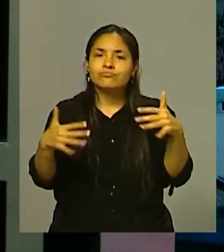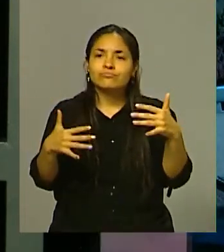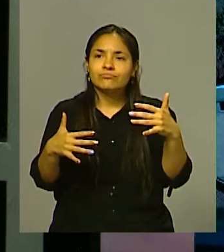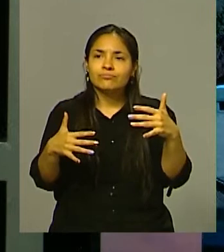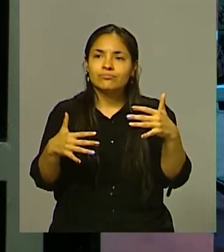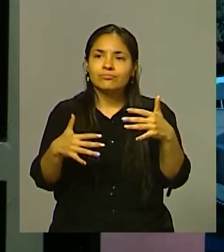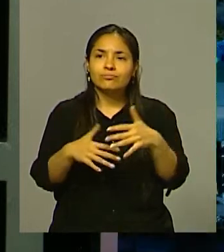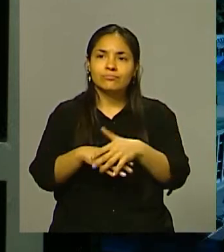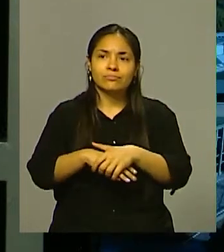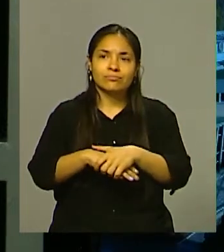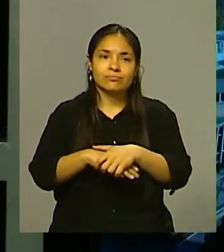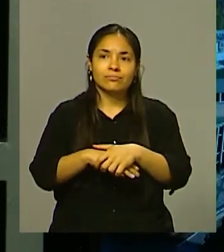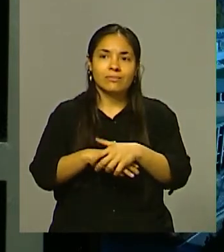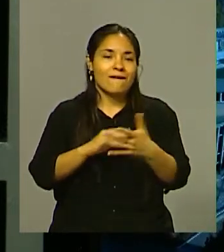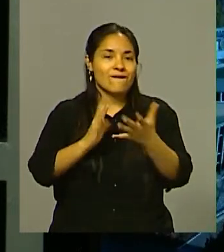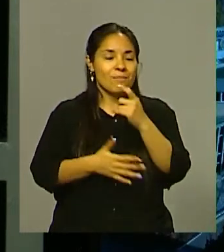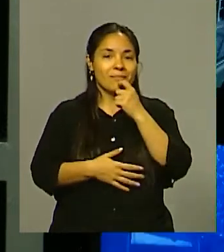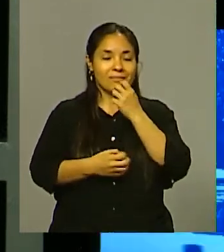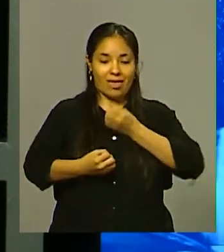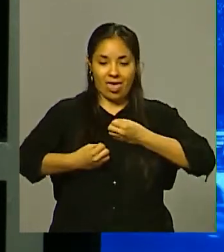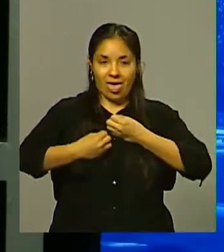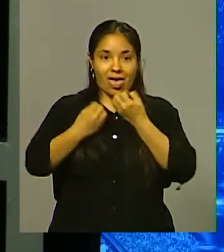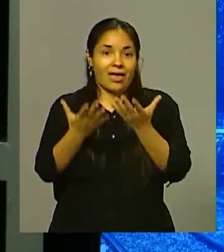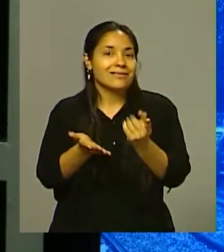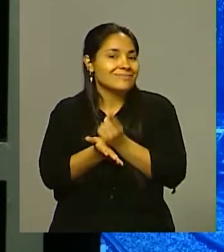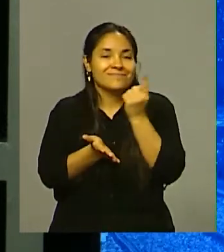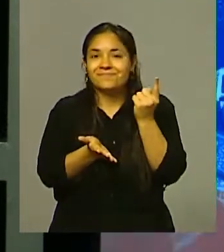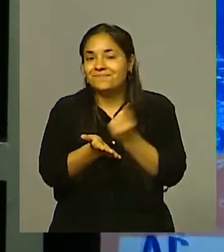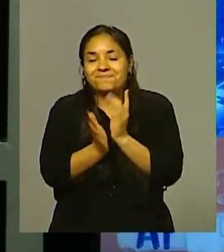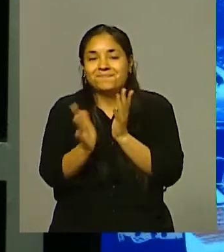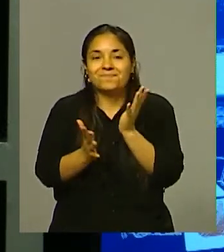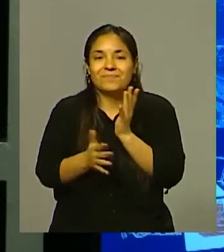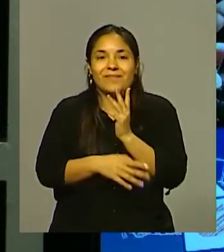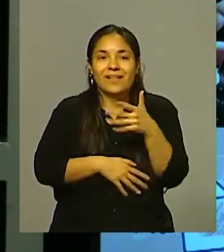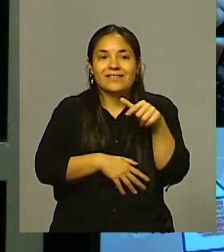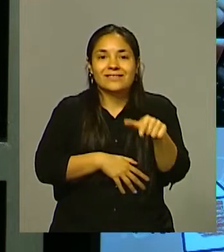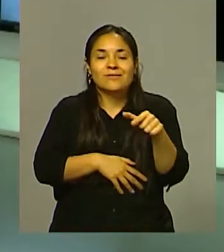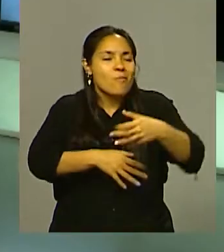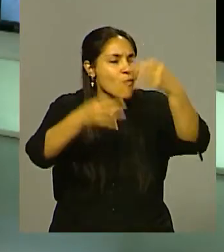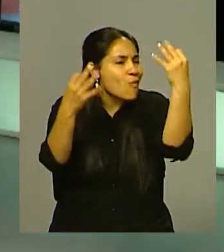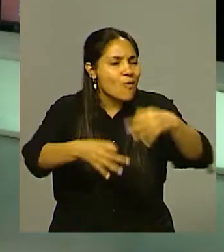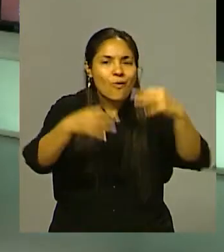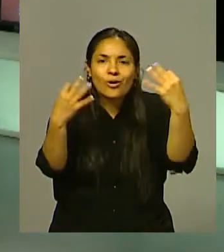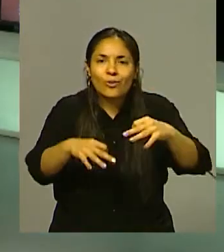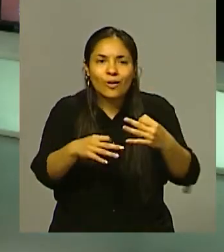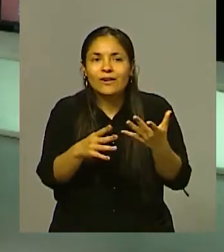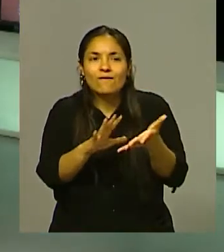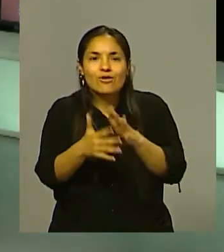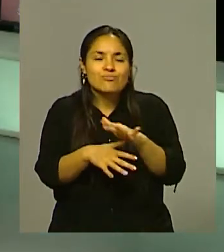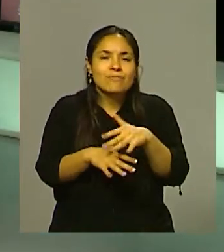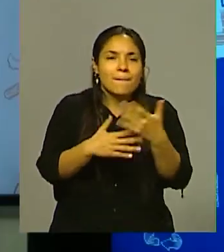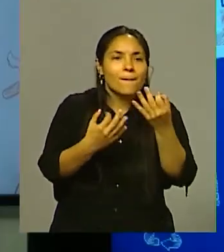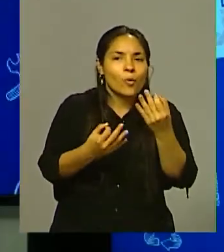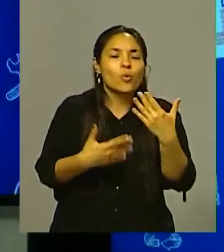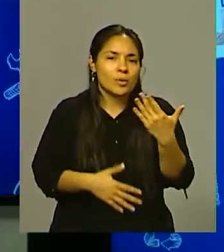no se puede decir con palabras, de lo extraordinarios que se están portando con nosotros.